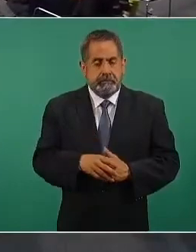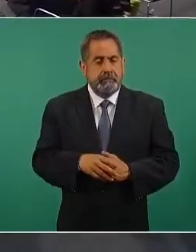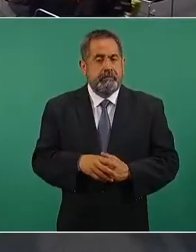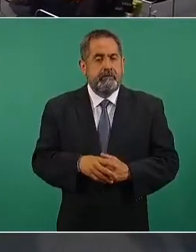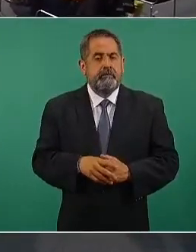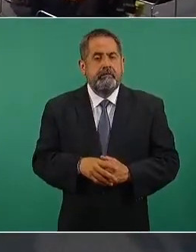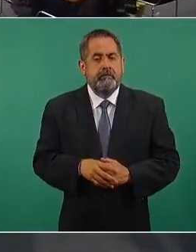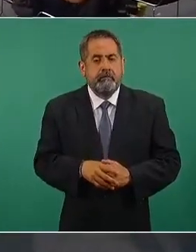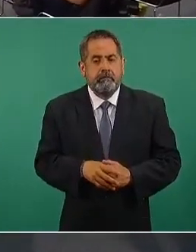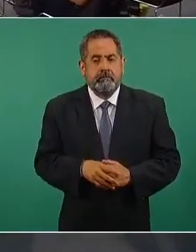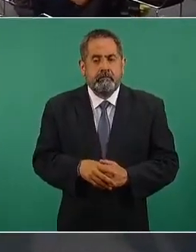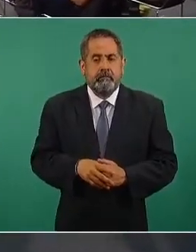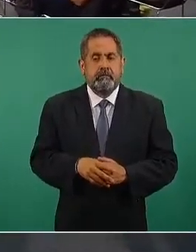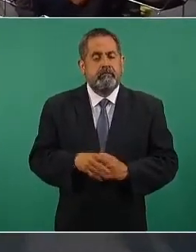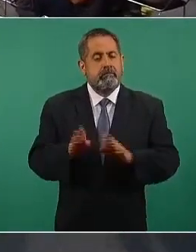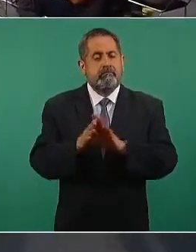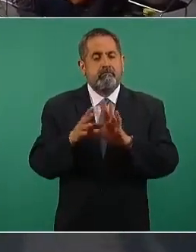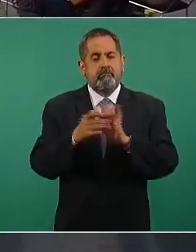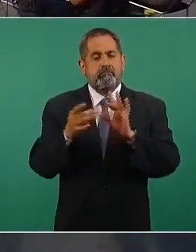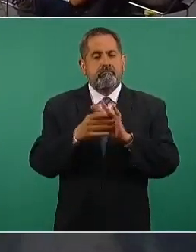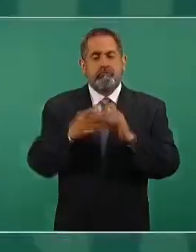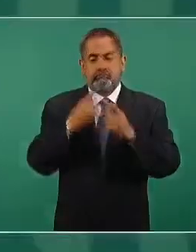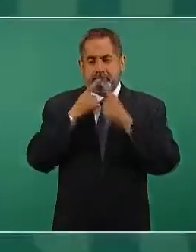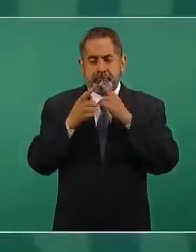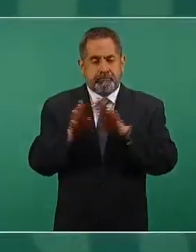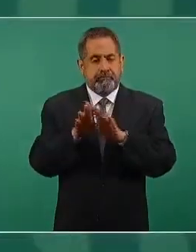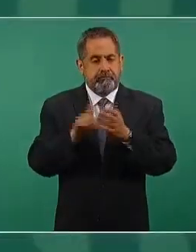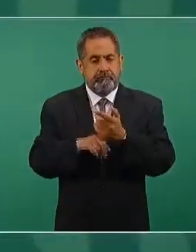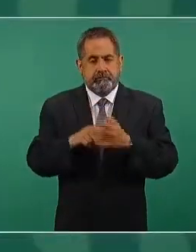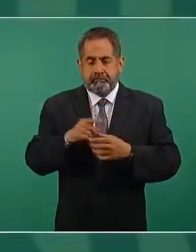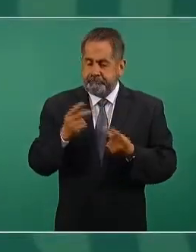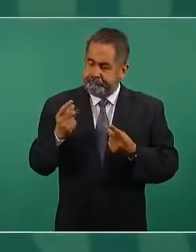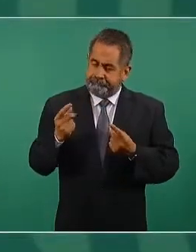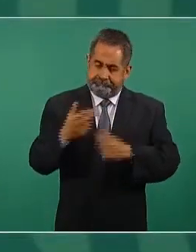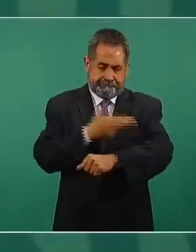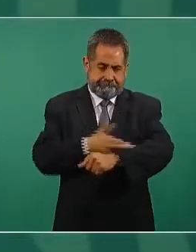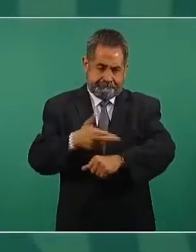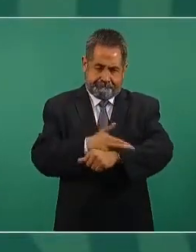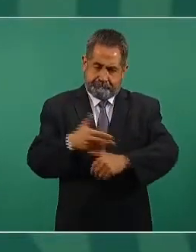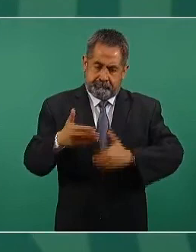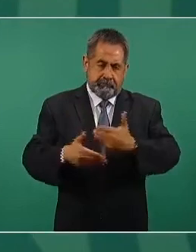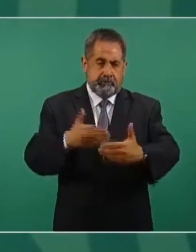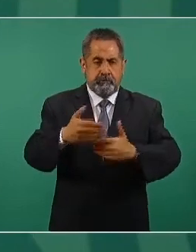apurarnos para que a todos nos toque.